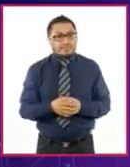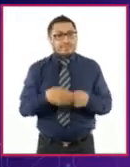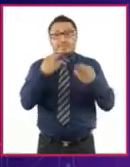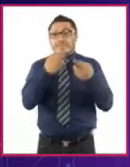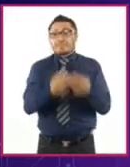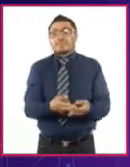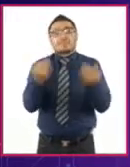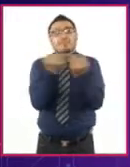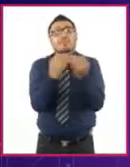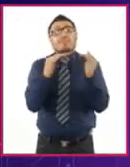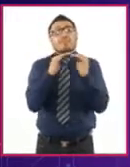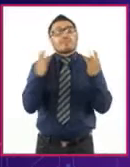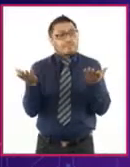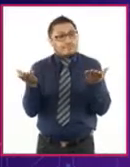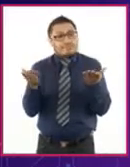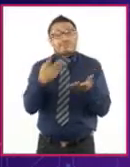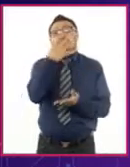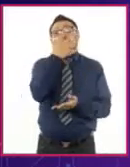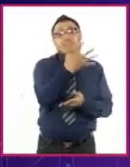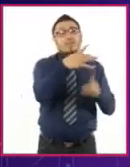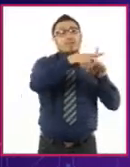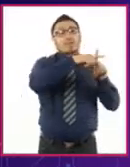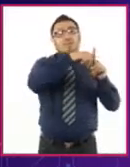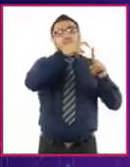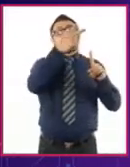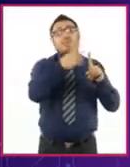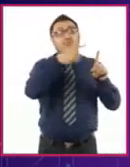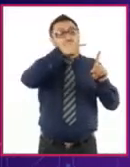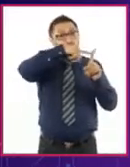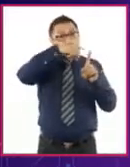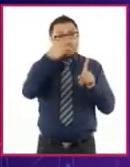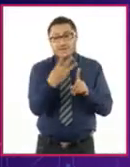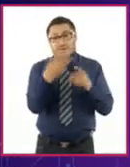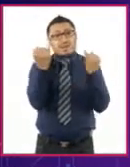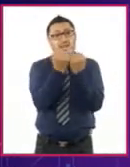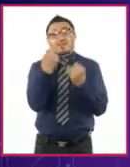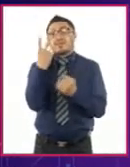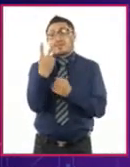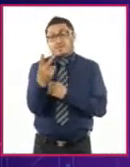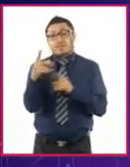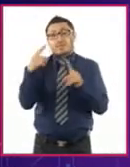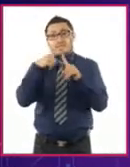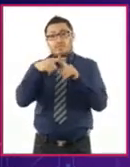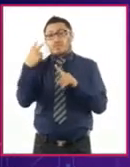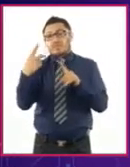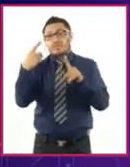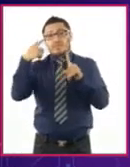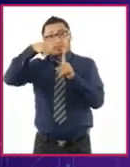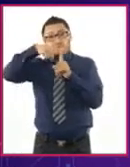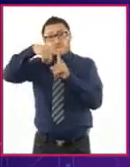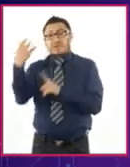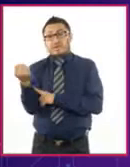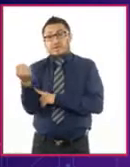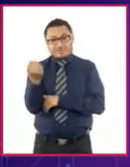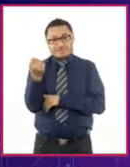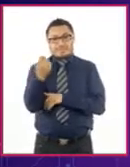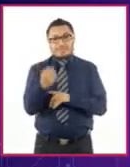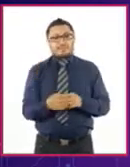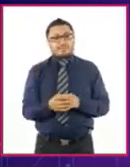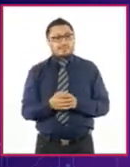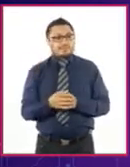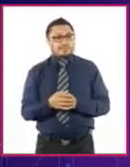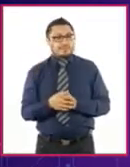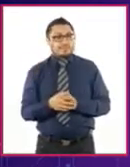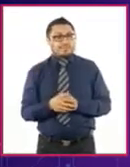igualdad 5 por 2 más 3 es igual a 2 por 2 más 9.